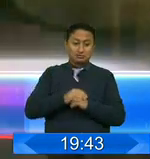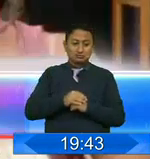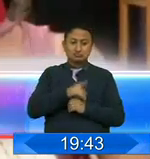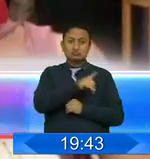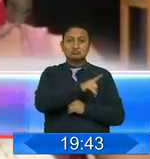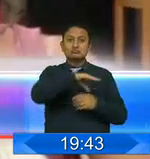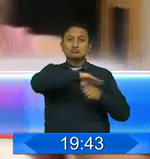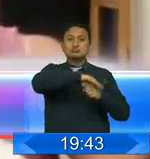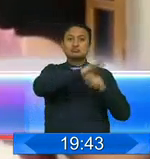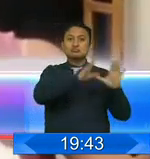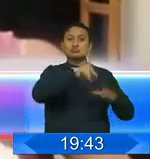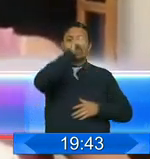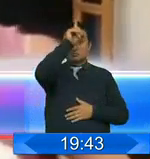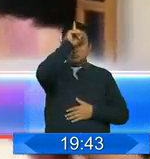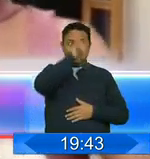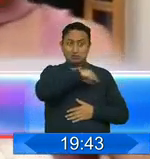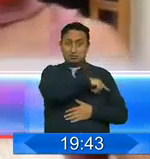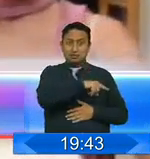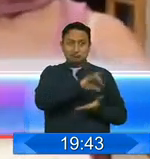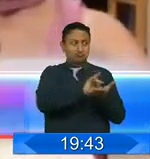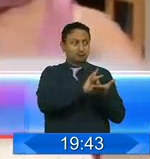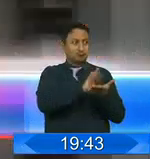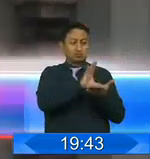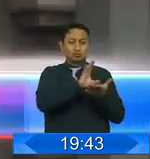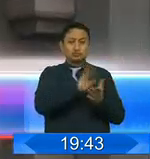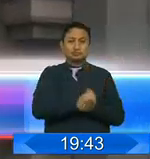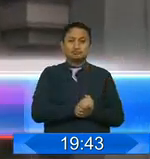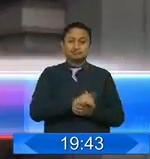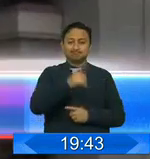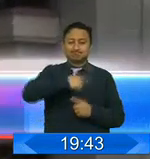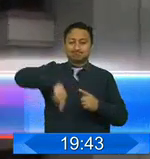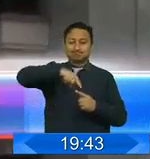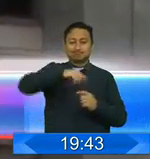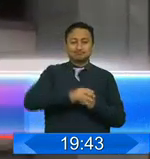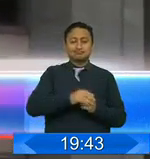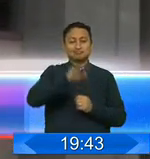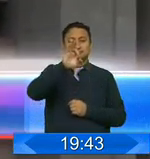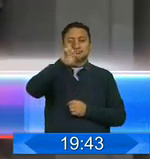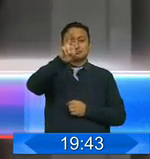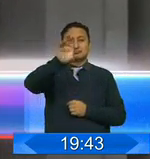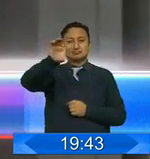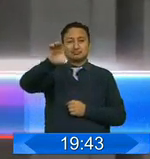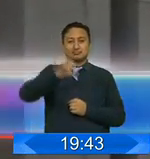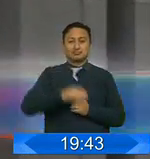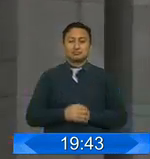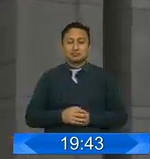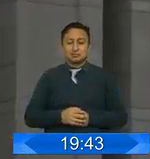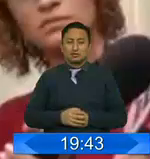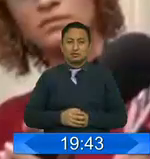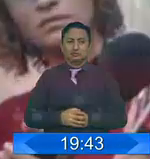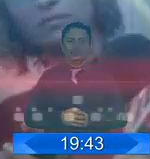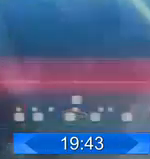a embajador de Alemania en Venezuela. Ya regresamos en TVC.